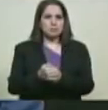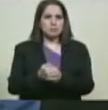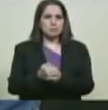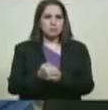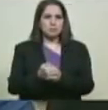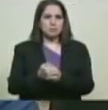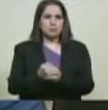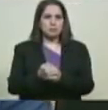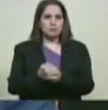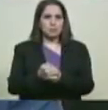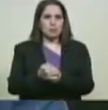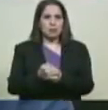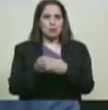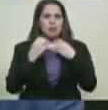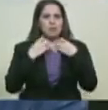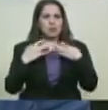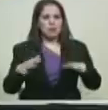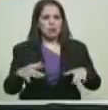Perdió con...